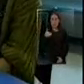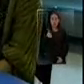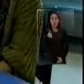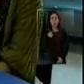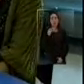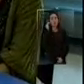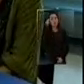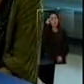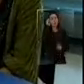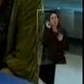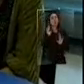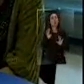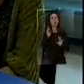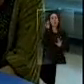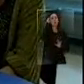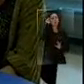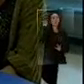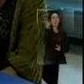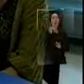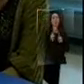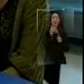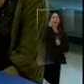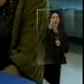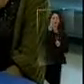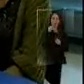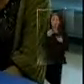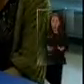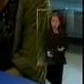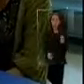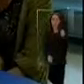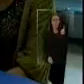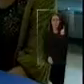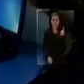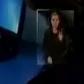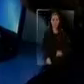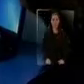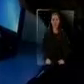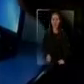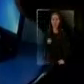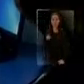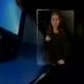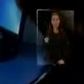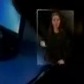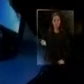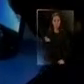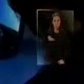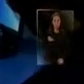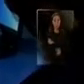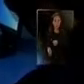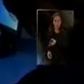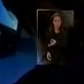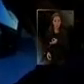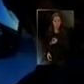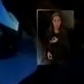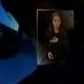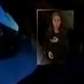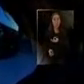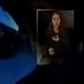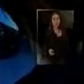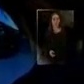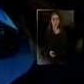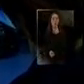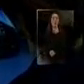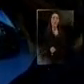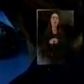Me quedé en el cuarto. Es arriba. ¿Cómo en el primero? En el primero, perfecto. Lo que usted me ha planteado es lo que en nuestro lenguaje